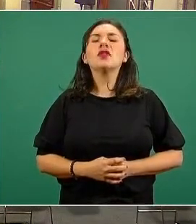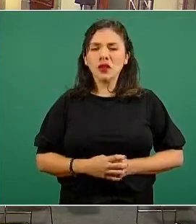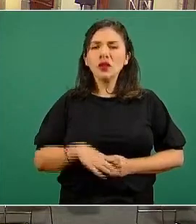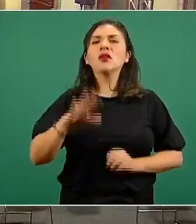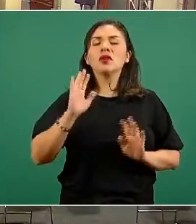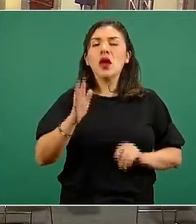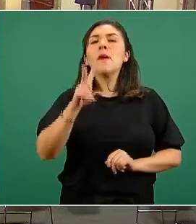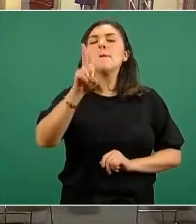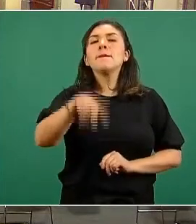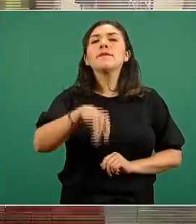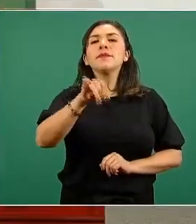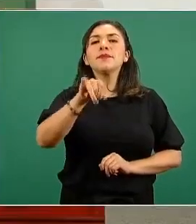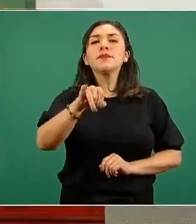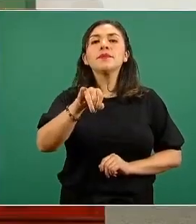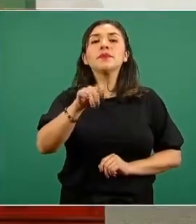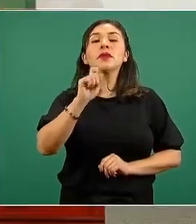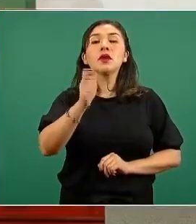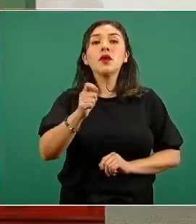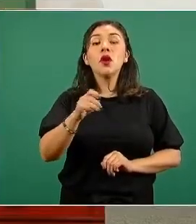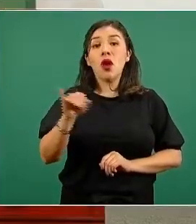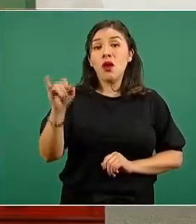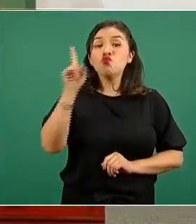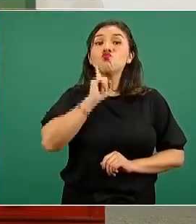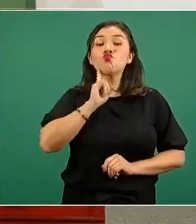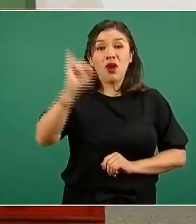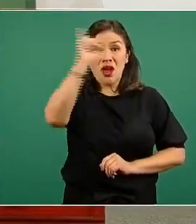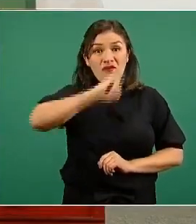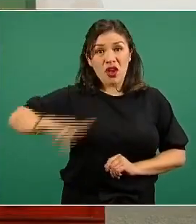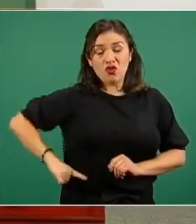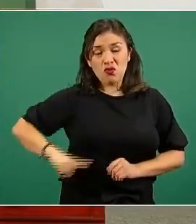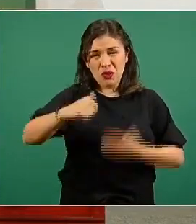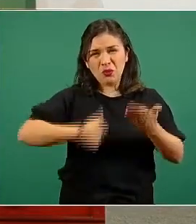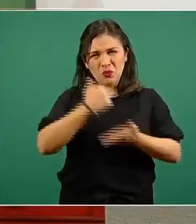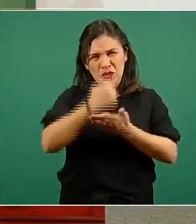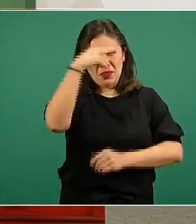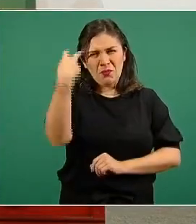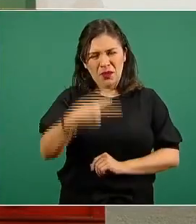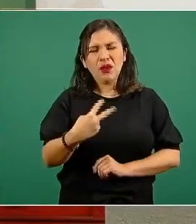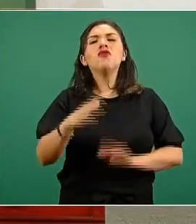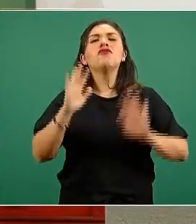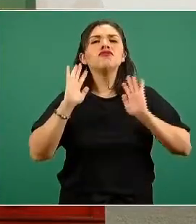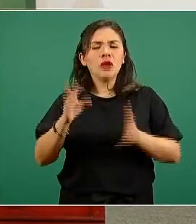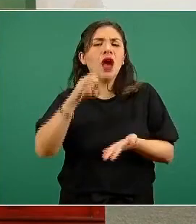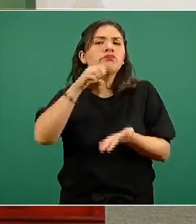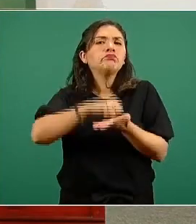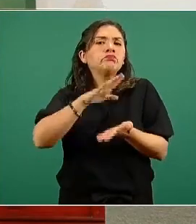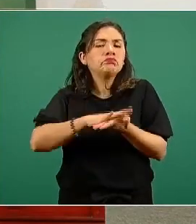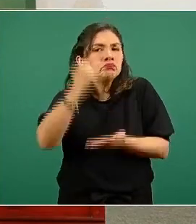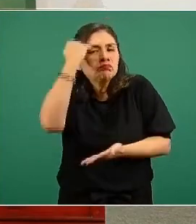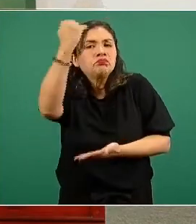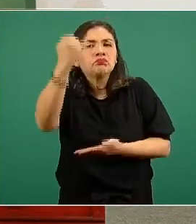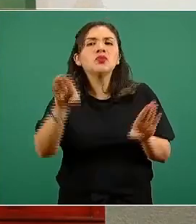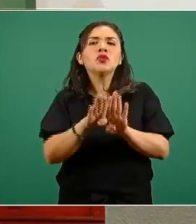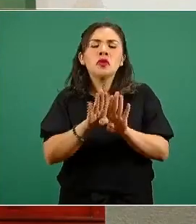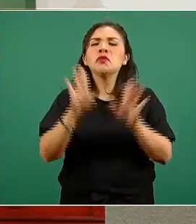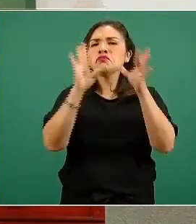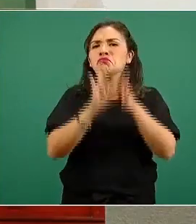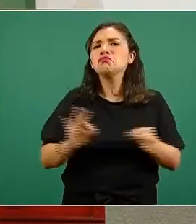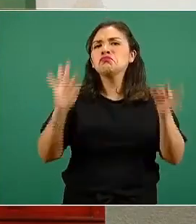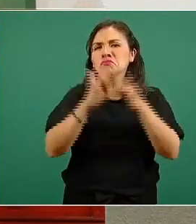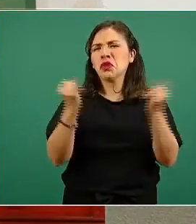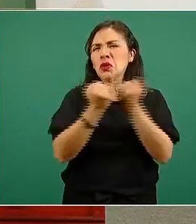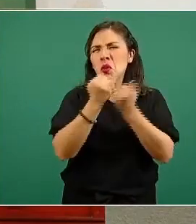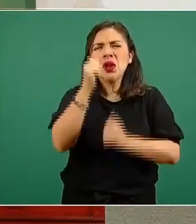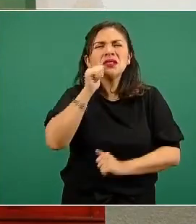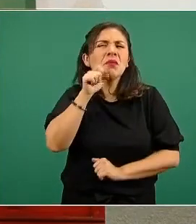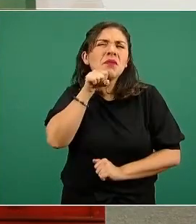Ok. Sí, bueno, la jefa de gobierno de la Ciudad de México ha planteado y ha comentado también en sus